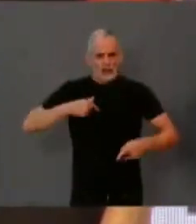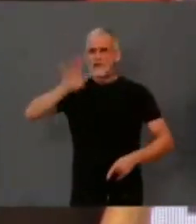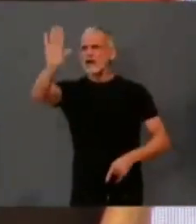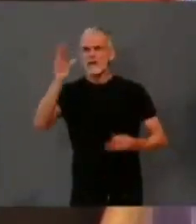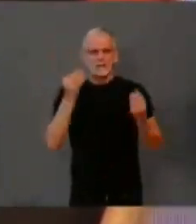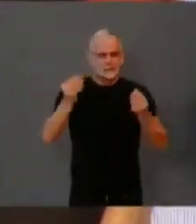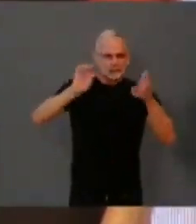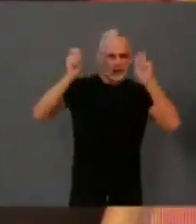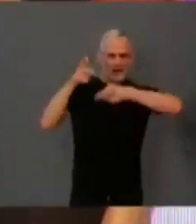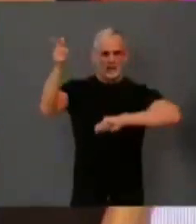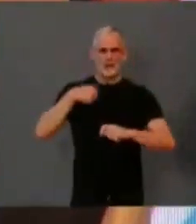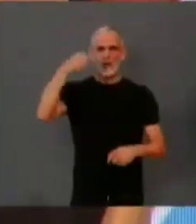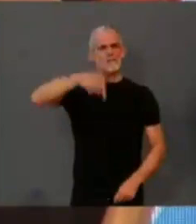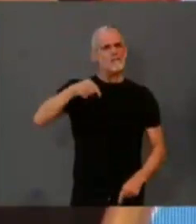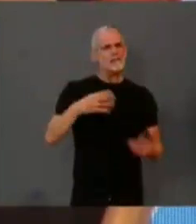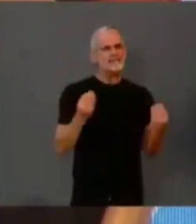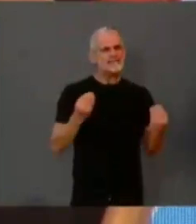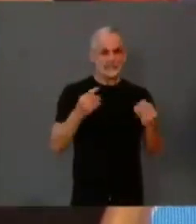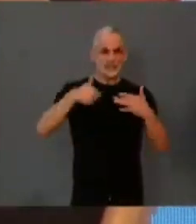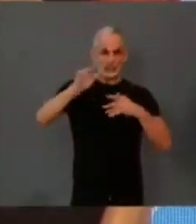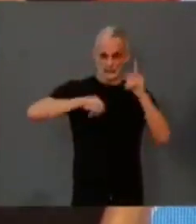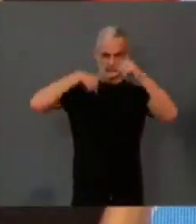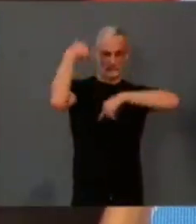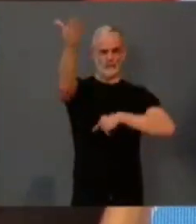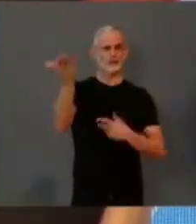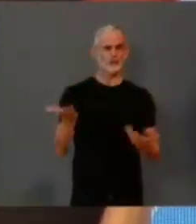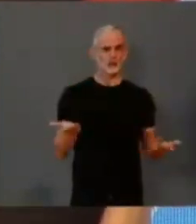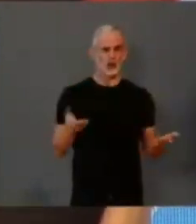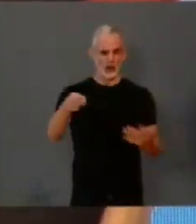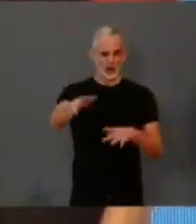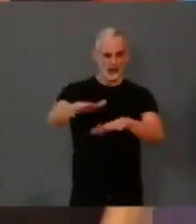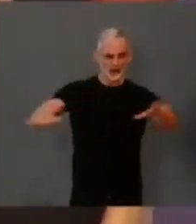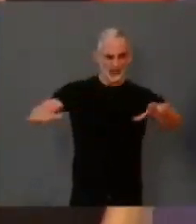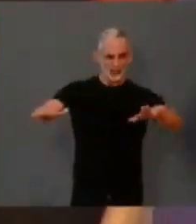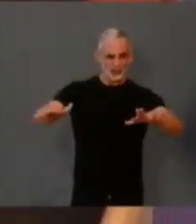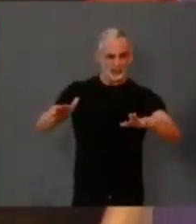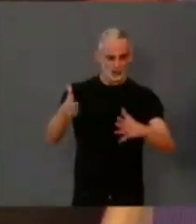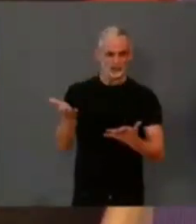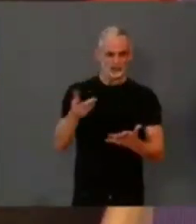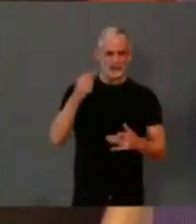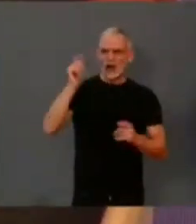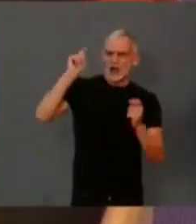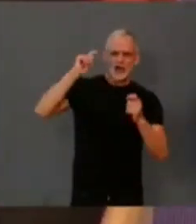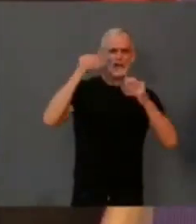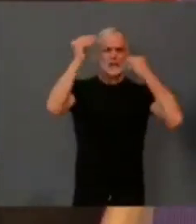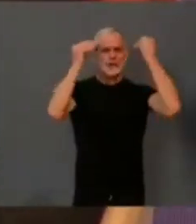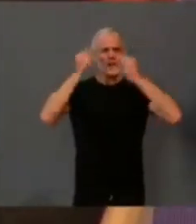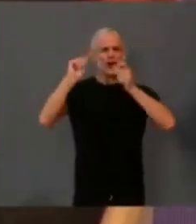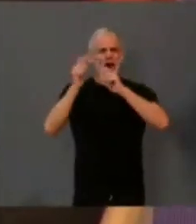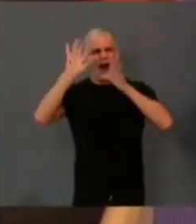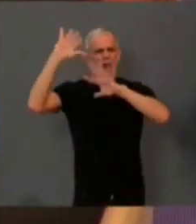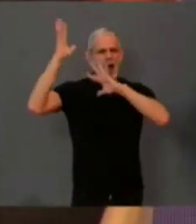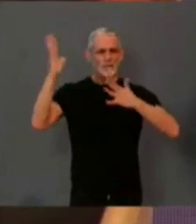tiene en su presente y que tendrá mañana en su futuro Entonces qué propuestas hay en las campañas